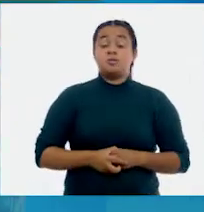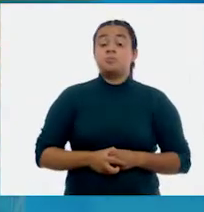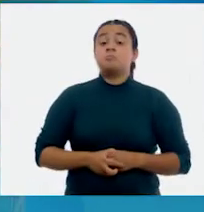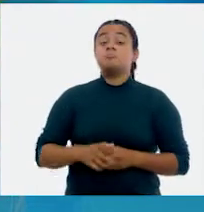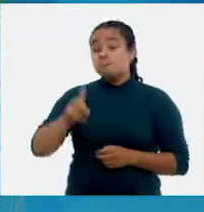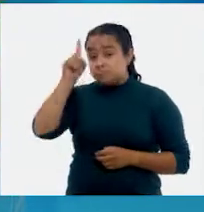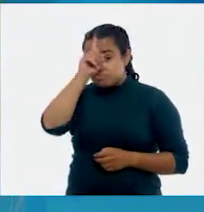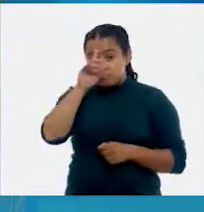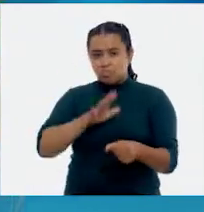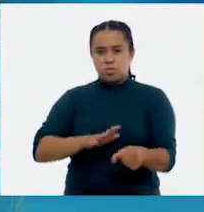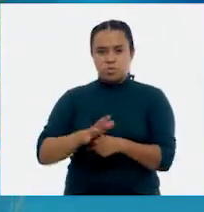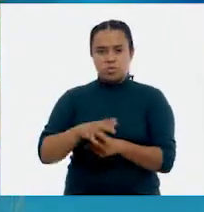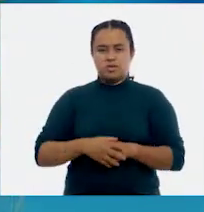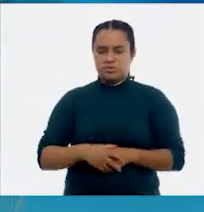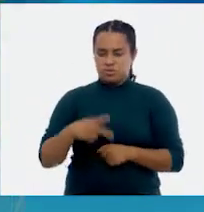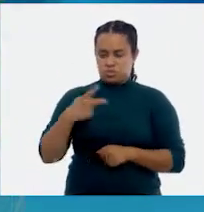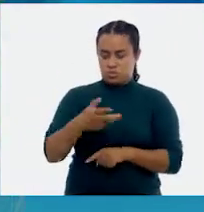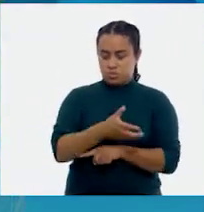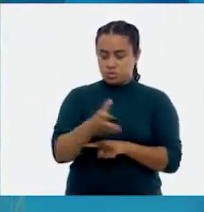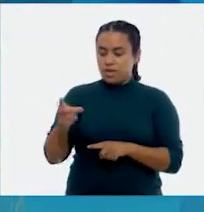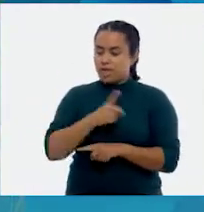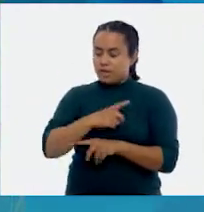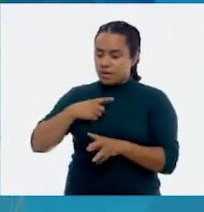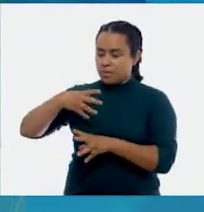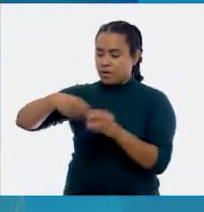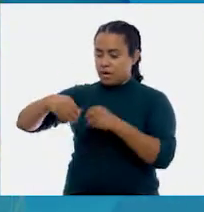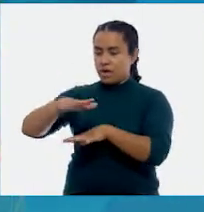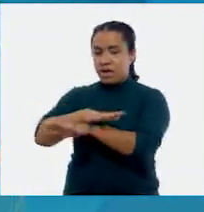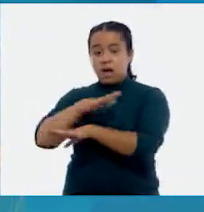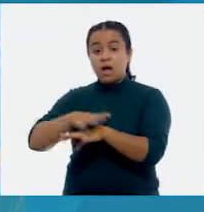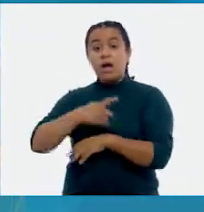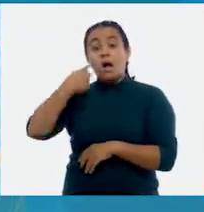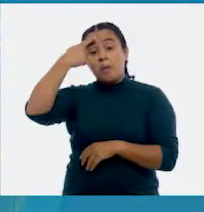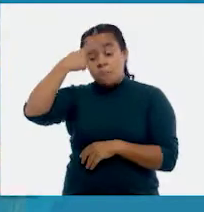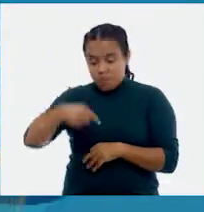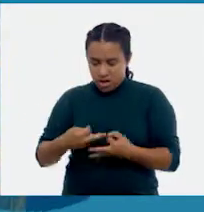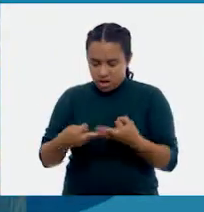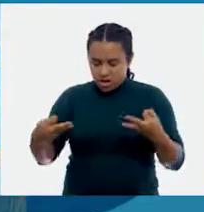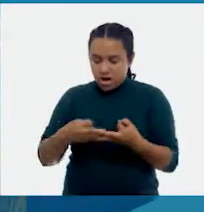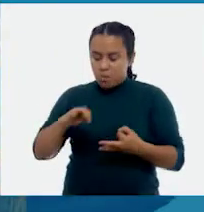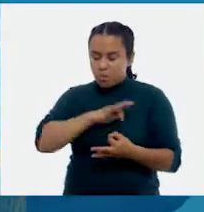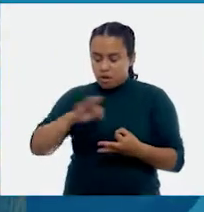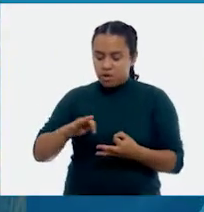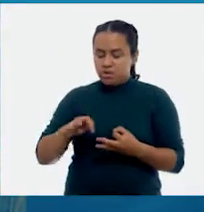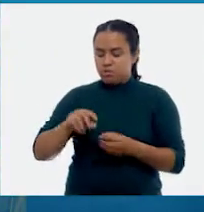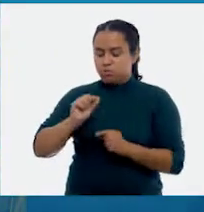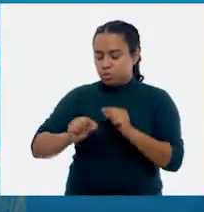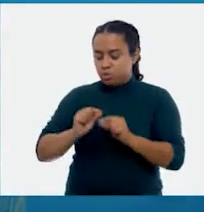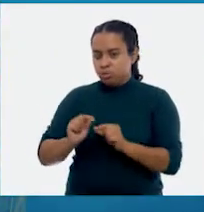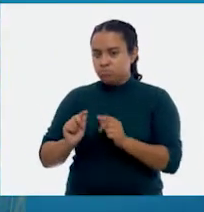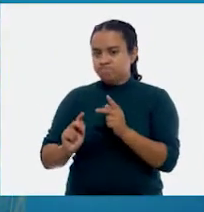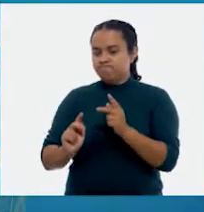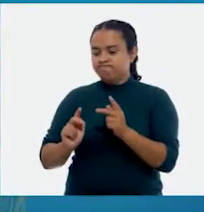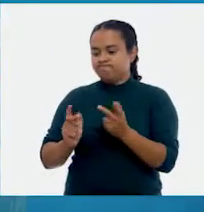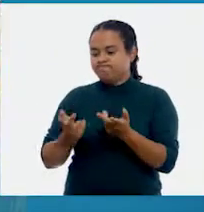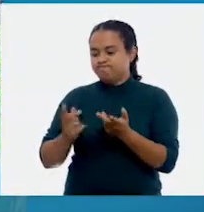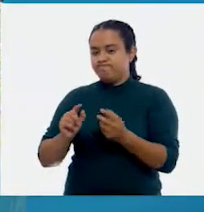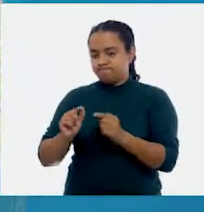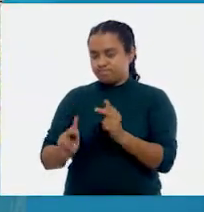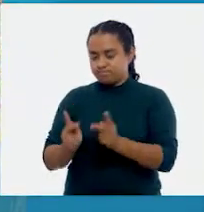es rotar los cultivos para que el suelo recupere sus nutrimentos. Emplear abonos